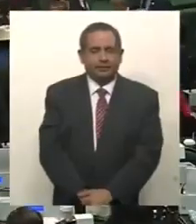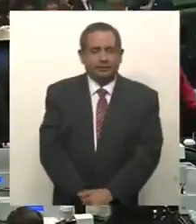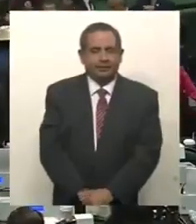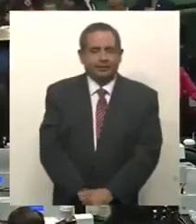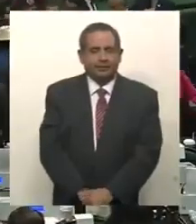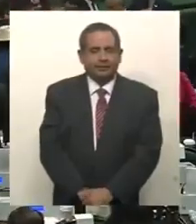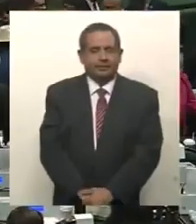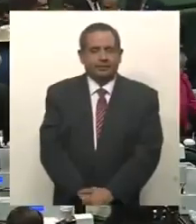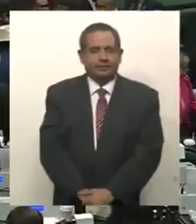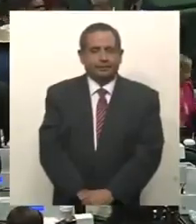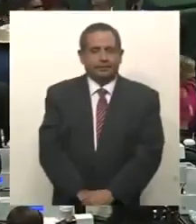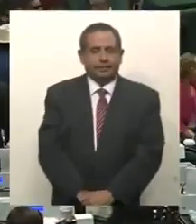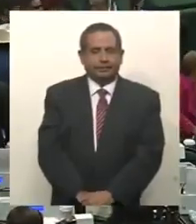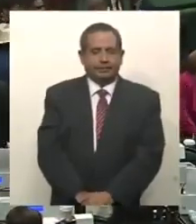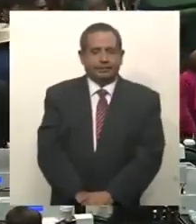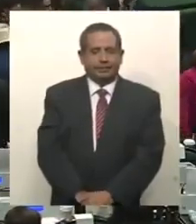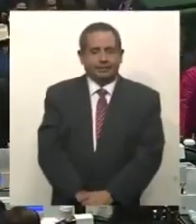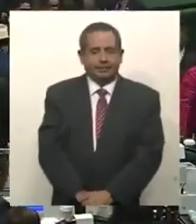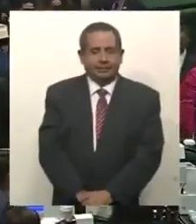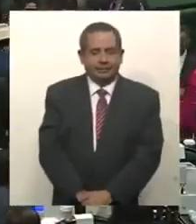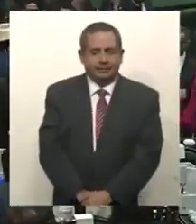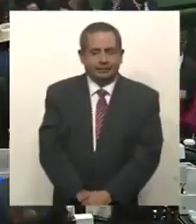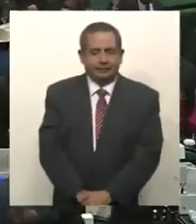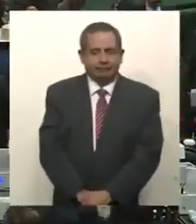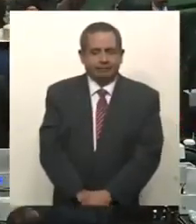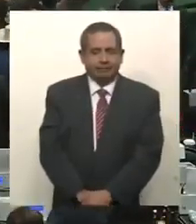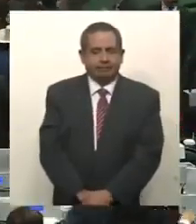Es un delirio estar con Porfirio.